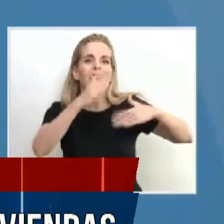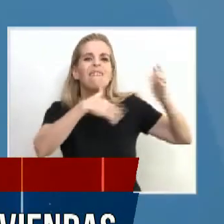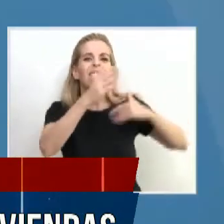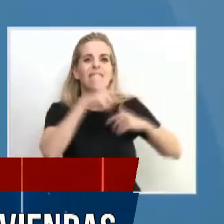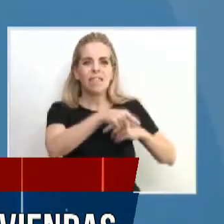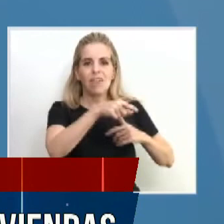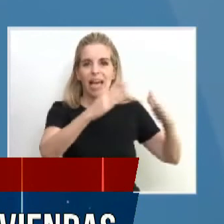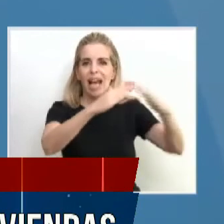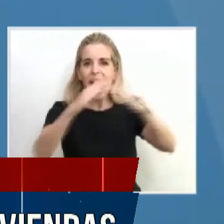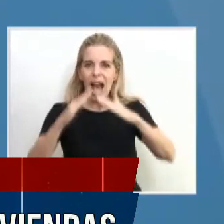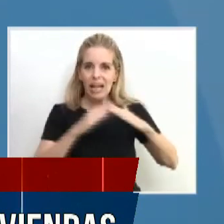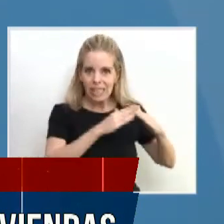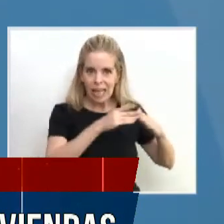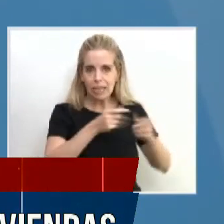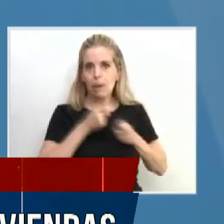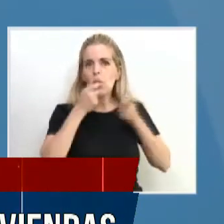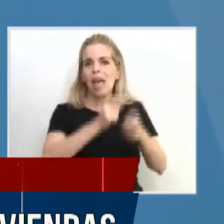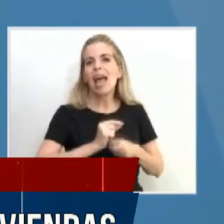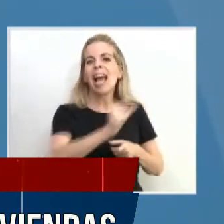Y que en verdad